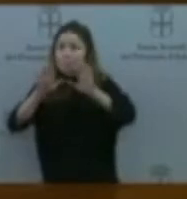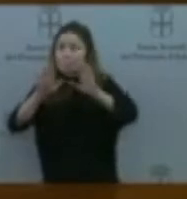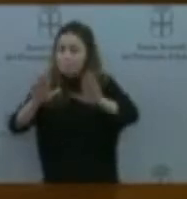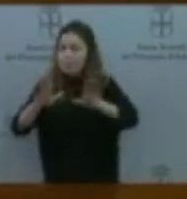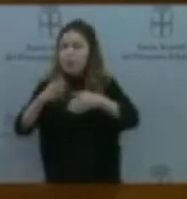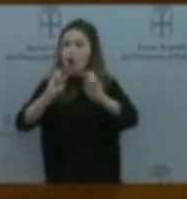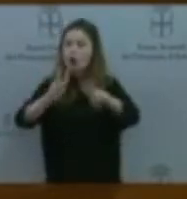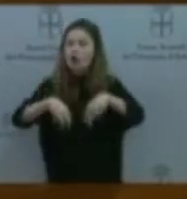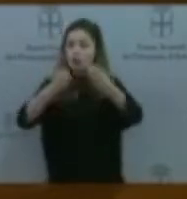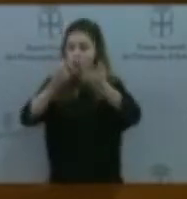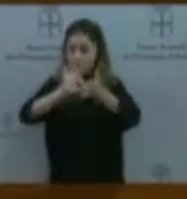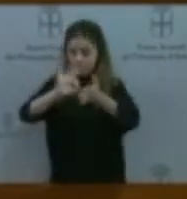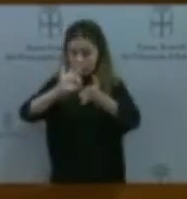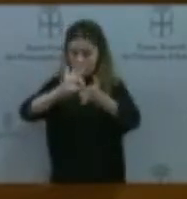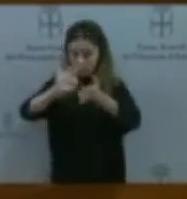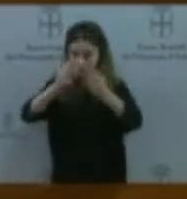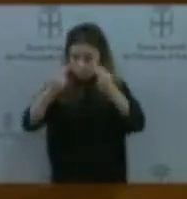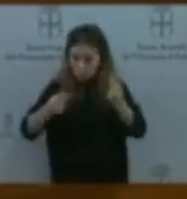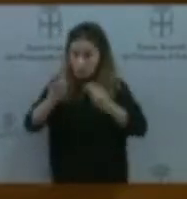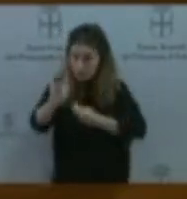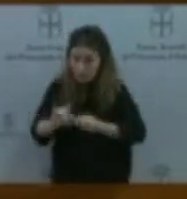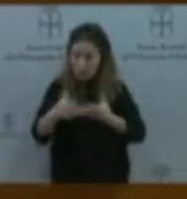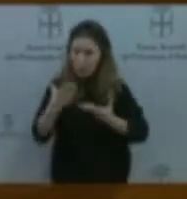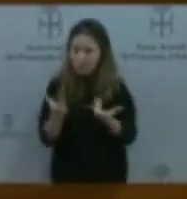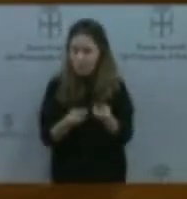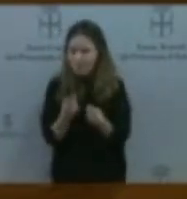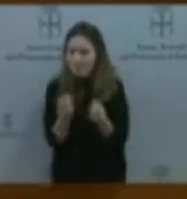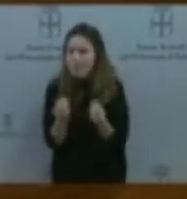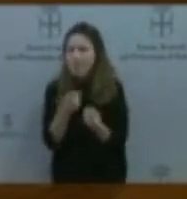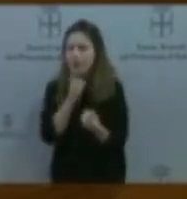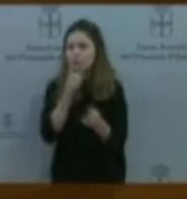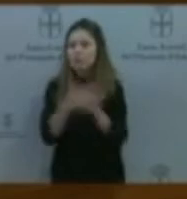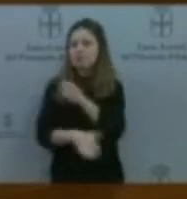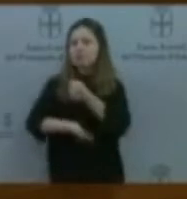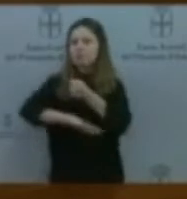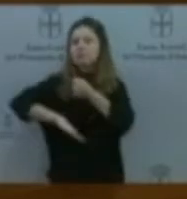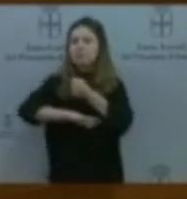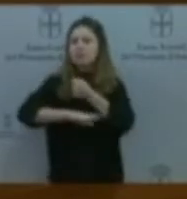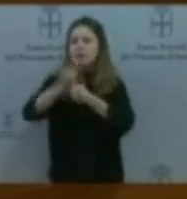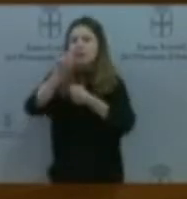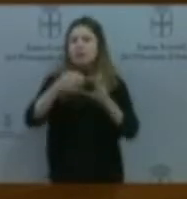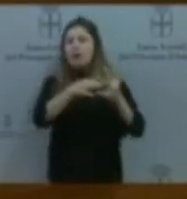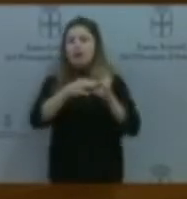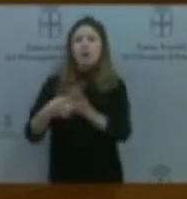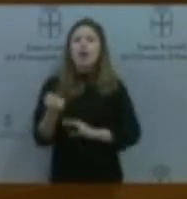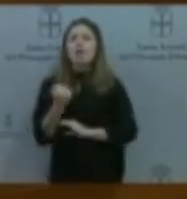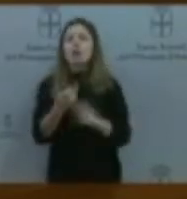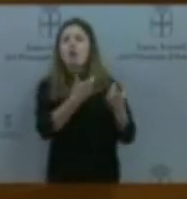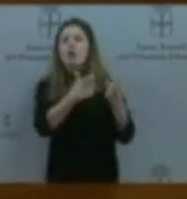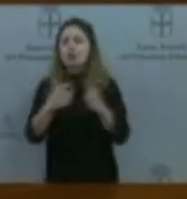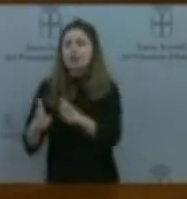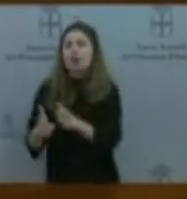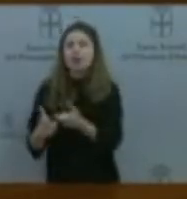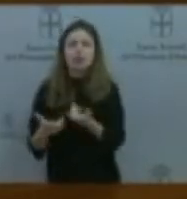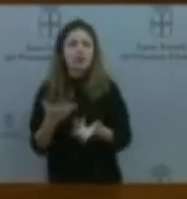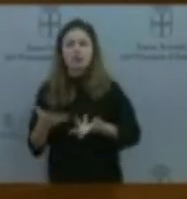concretamos? Y eso es fundamental. También lo que tiene que ver con el apoyo a los sectores, a los sectores que estén más afectados